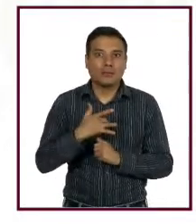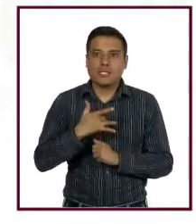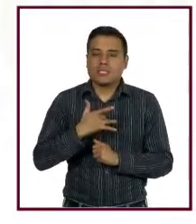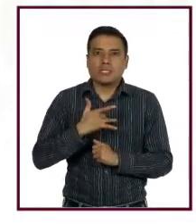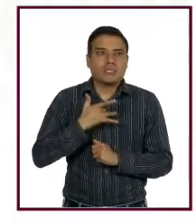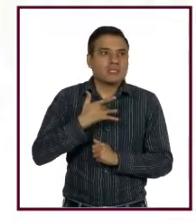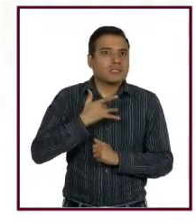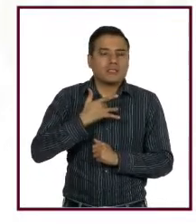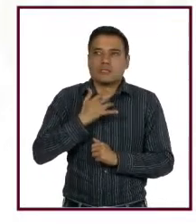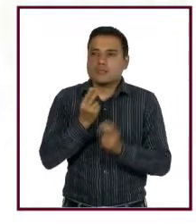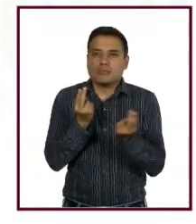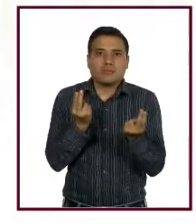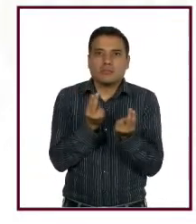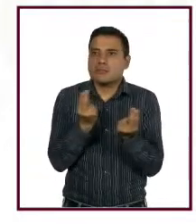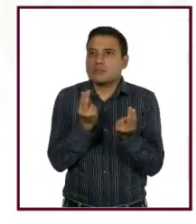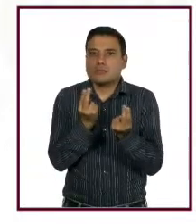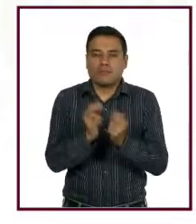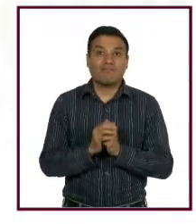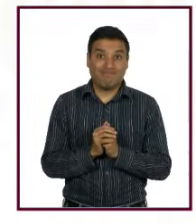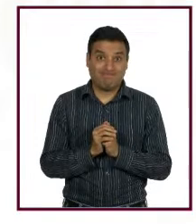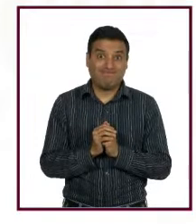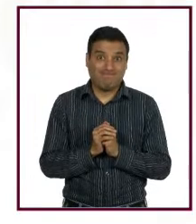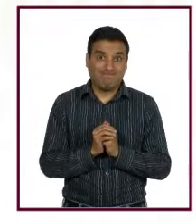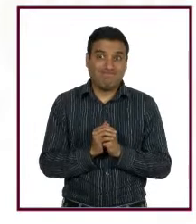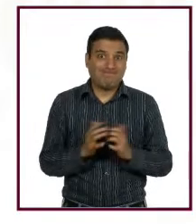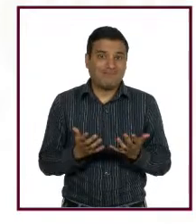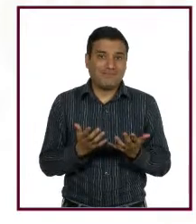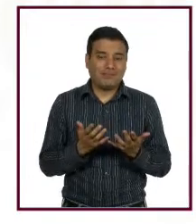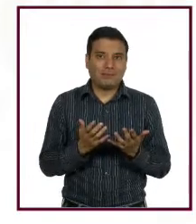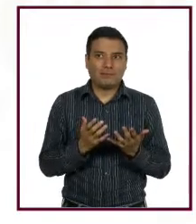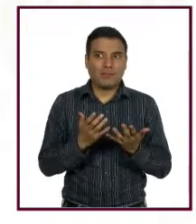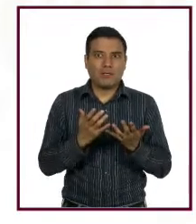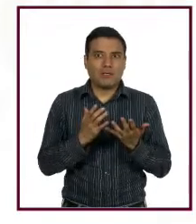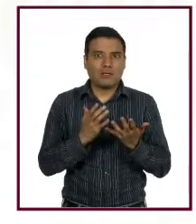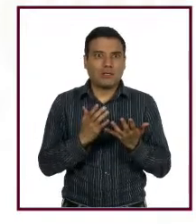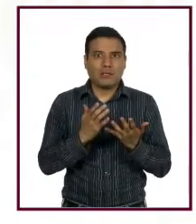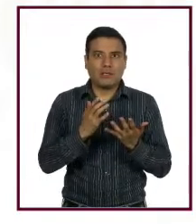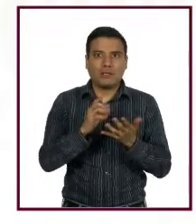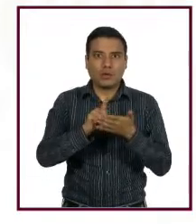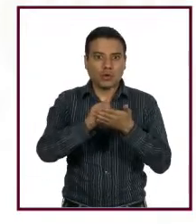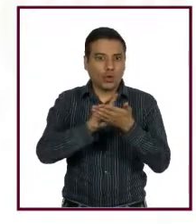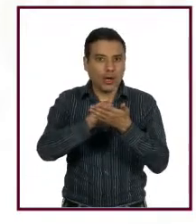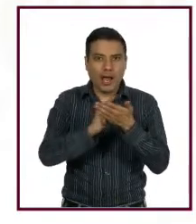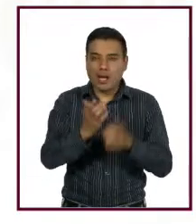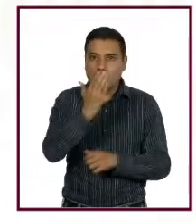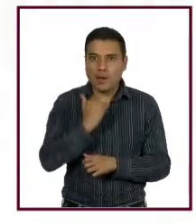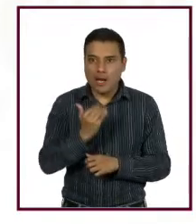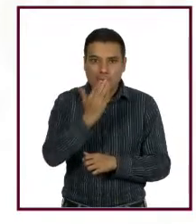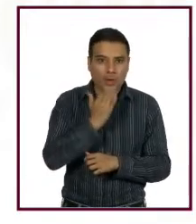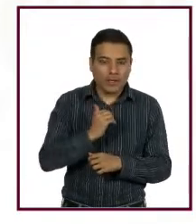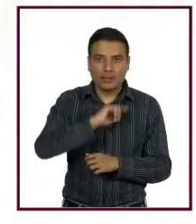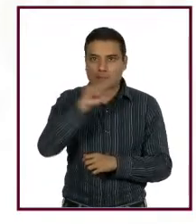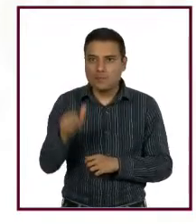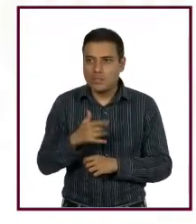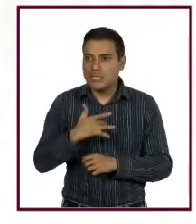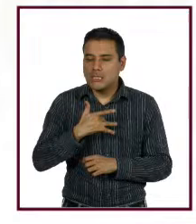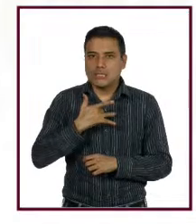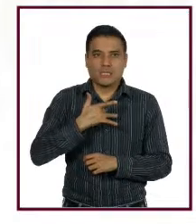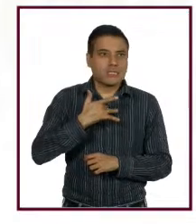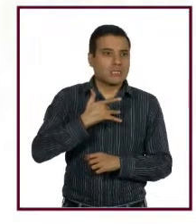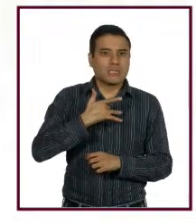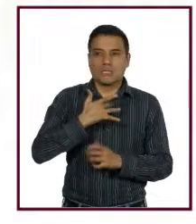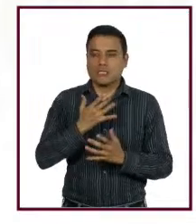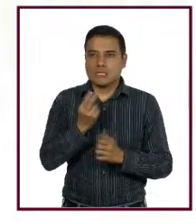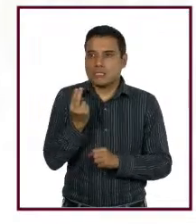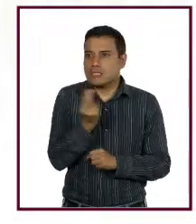ver justamente con esta parte, con el no poder consumir y poder generar la parte de la